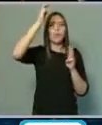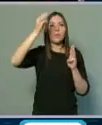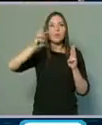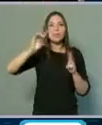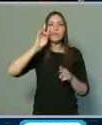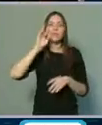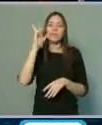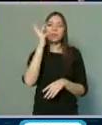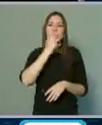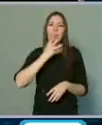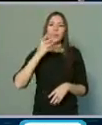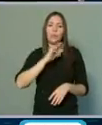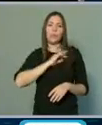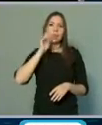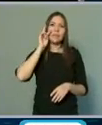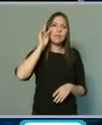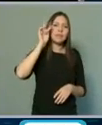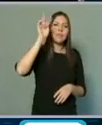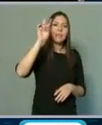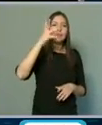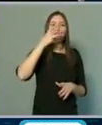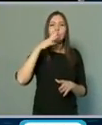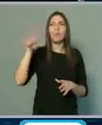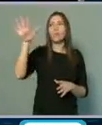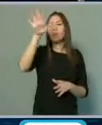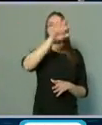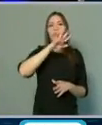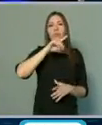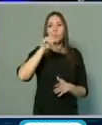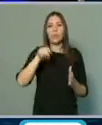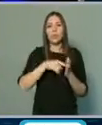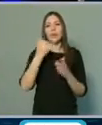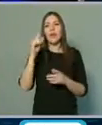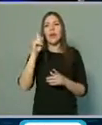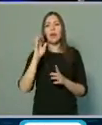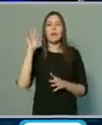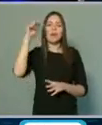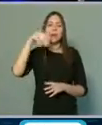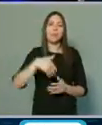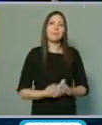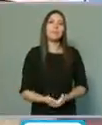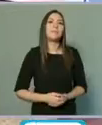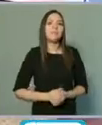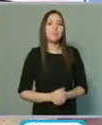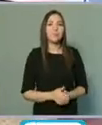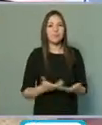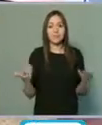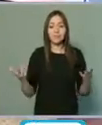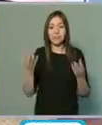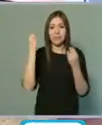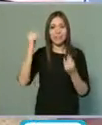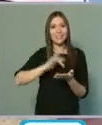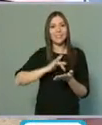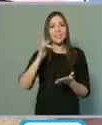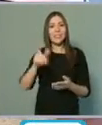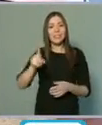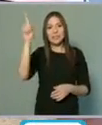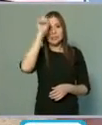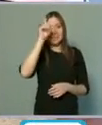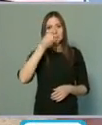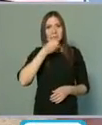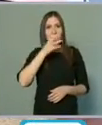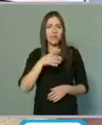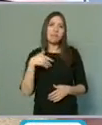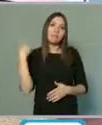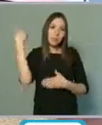tenemos, pues podemos alcanzar a ver el panorama también y la fuente, por supuesto. Claudia, pues muchas gracias. Gracias a ustedes. Por esta buena recomendación. Hay